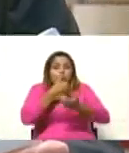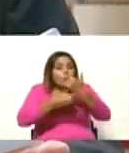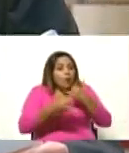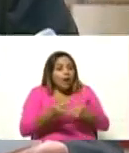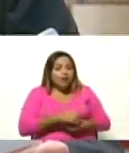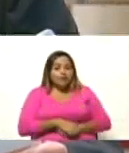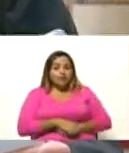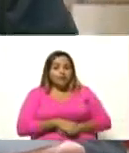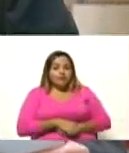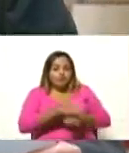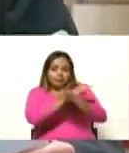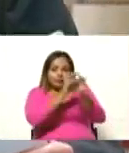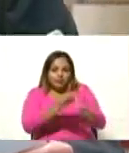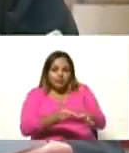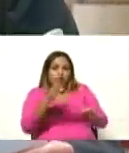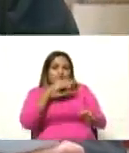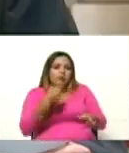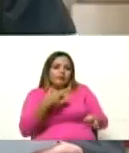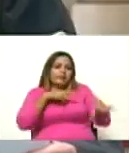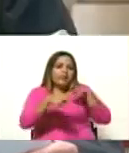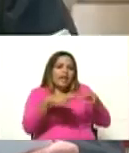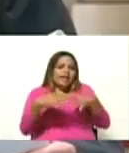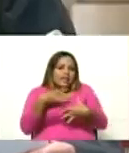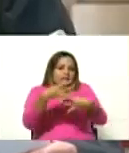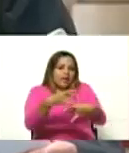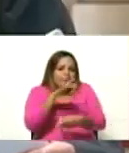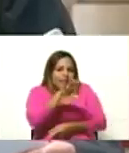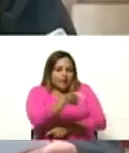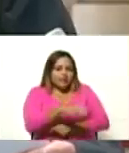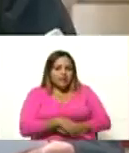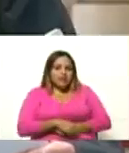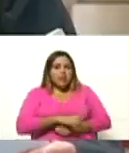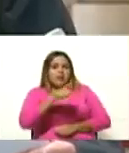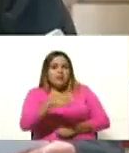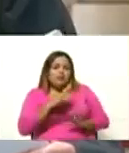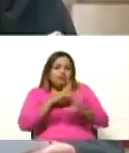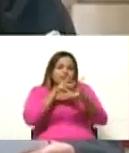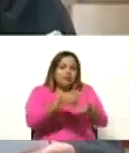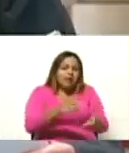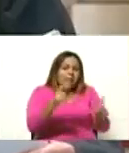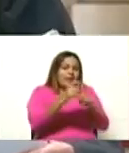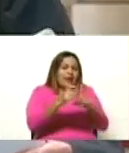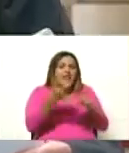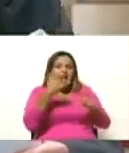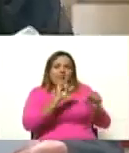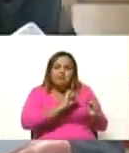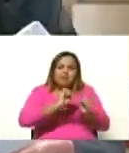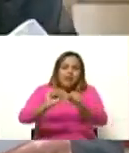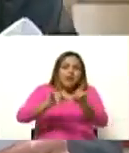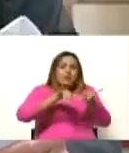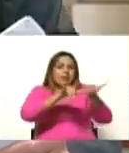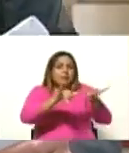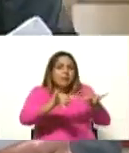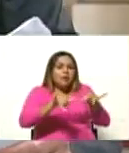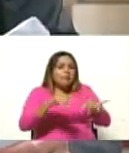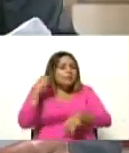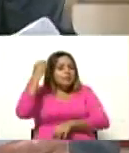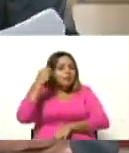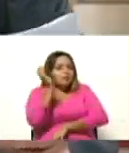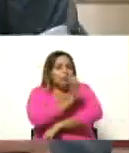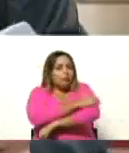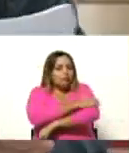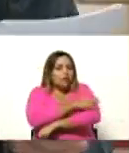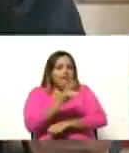agenda que va en contra de los intereses del país, incluso con una agenda y un discurso y un análisis que va en contra de las mismas aspiraciones de la